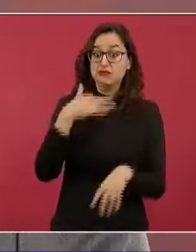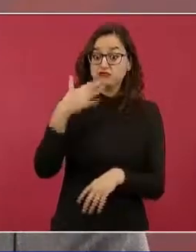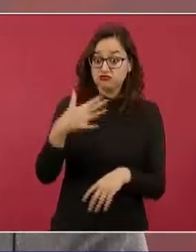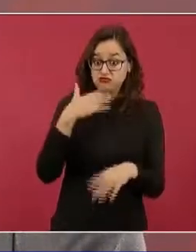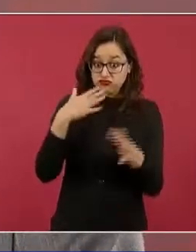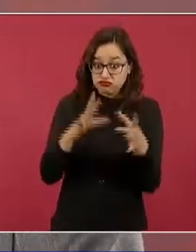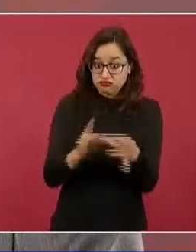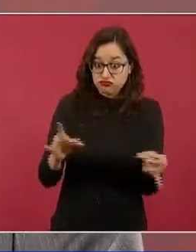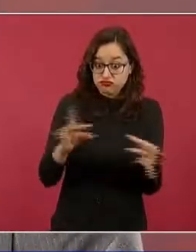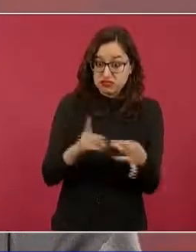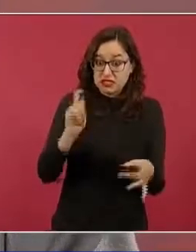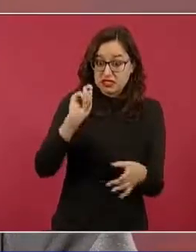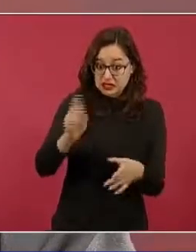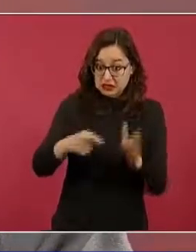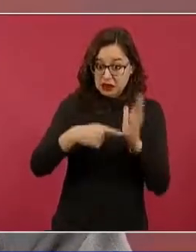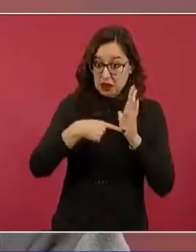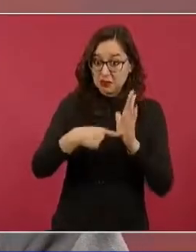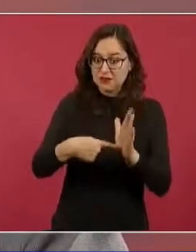Nada.